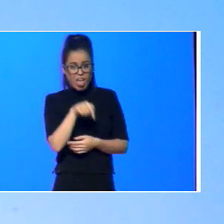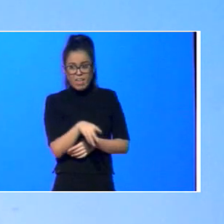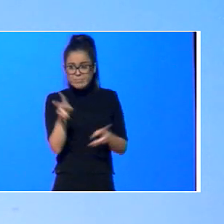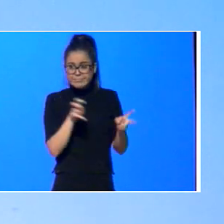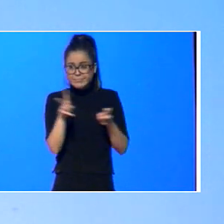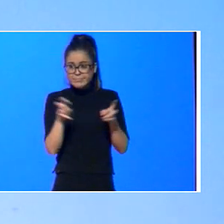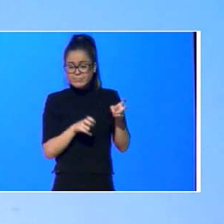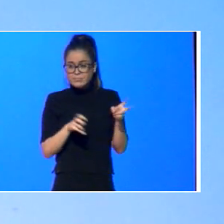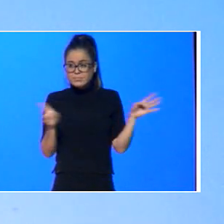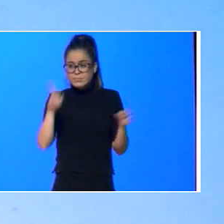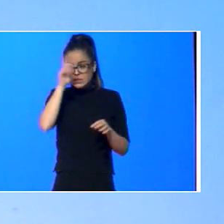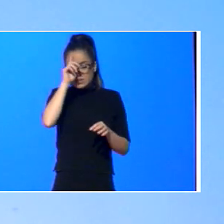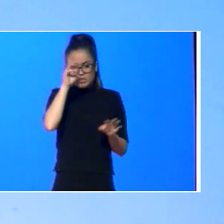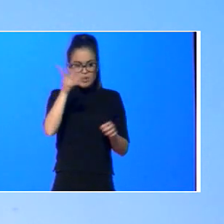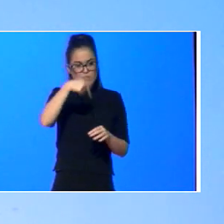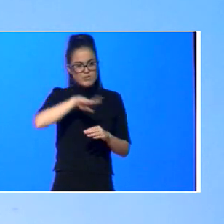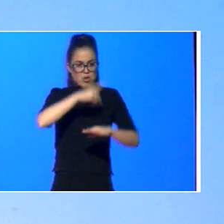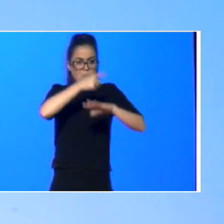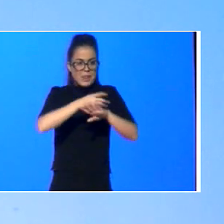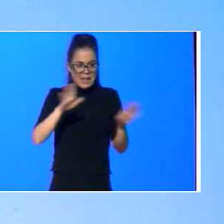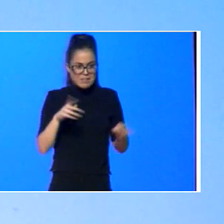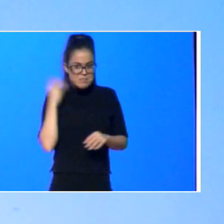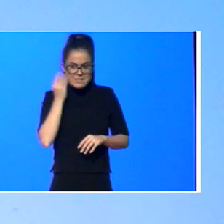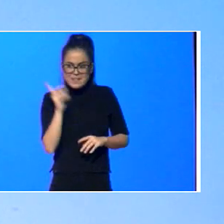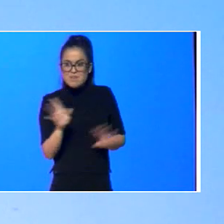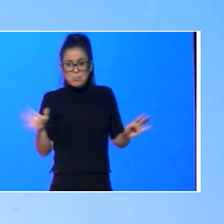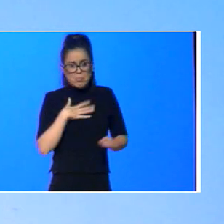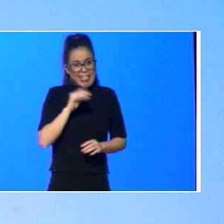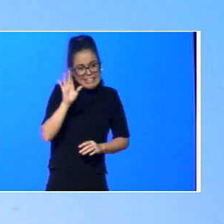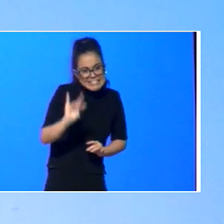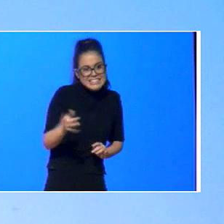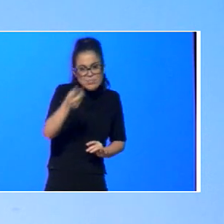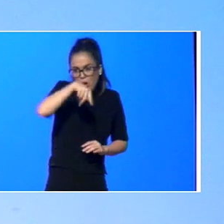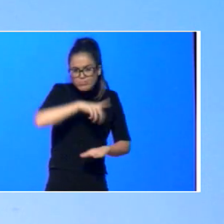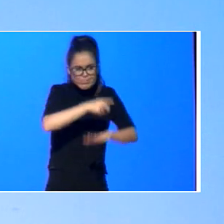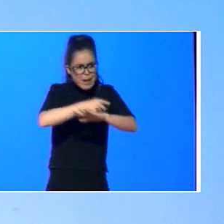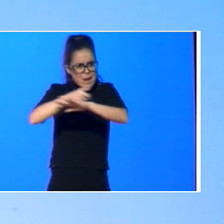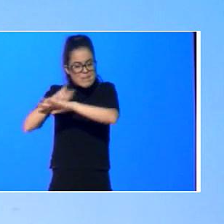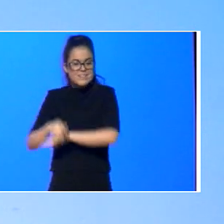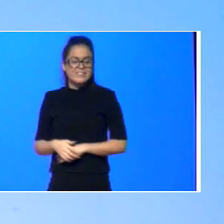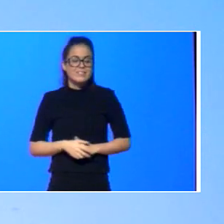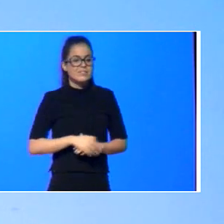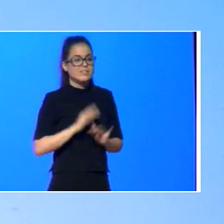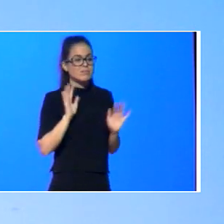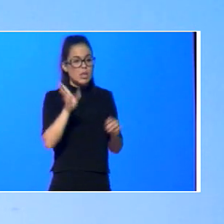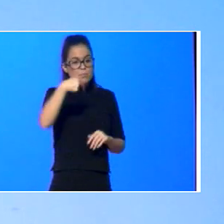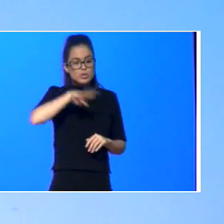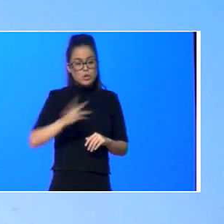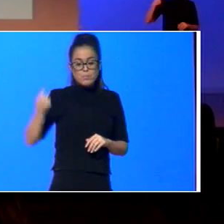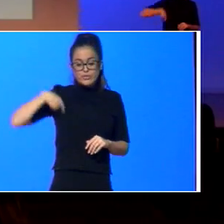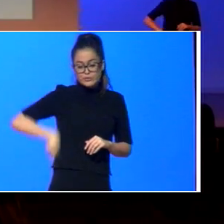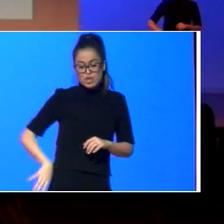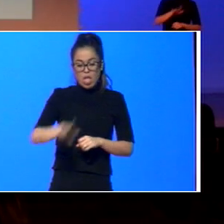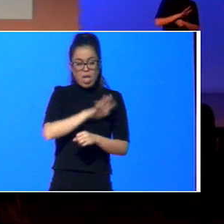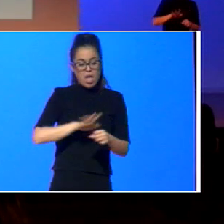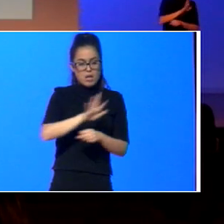No lo sé No vengan obligados igual si no sé no sé pero y sean profesionales de ese ámbito y